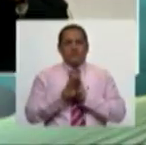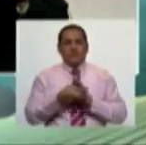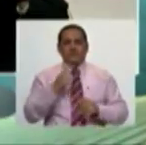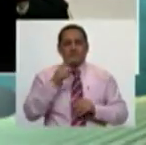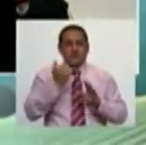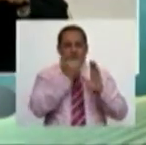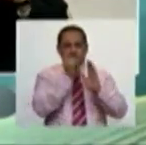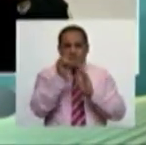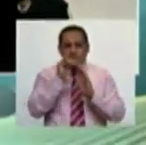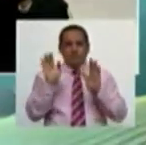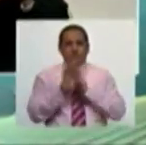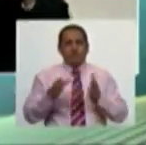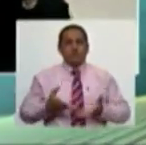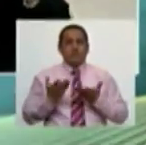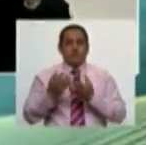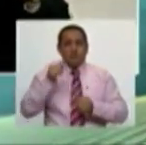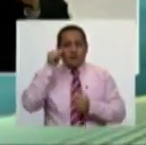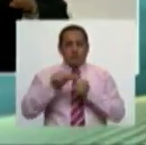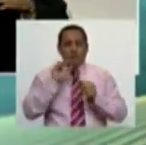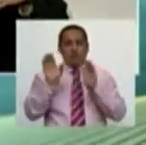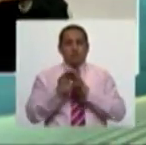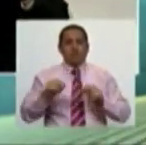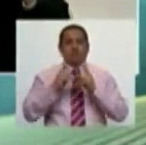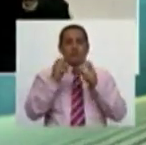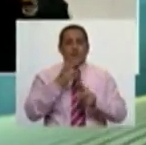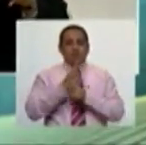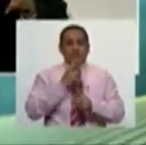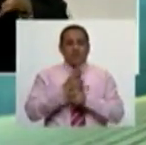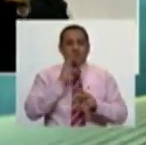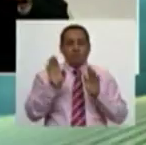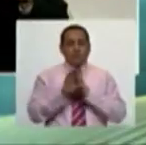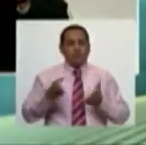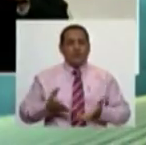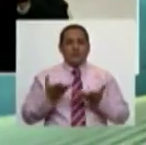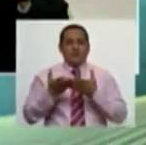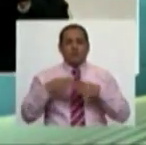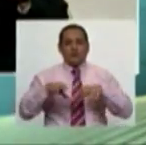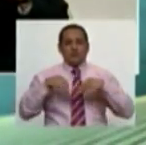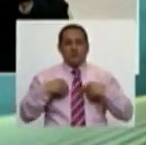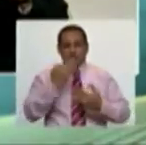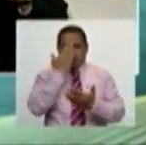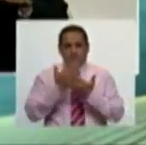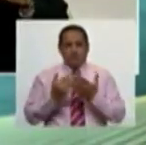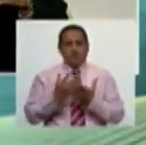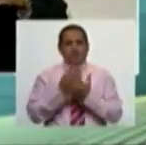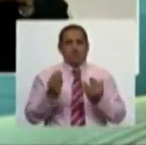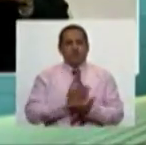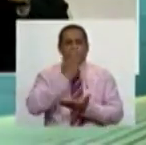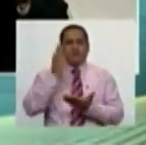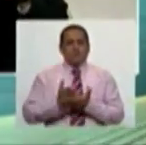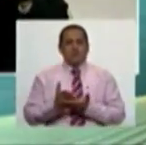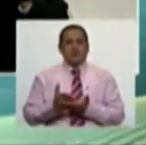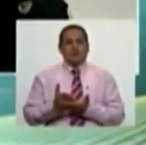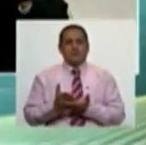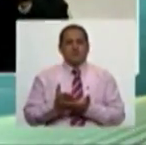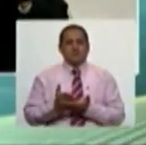sí. Esta videovigilancia se enmarca seguramente en un sistema más amplio de prevención que debemos adoptar frente a las amenazas